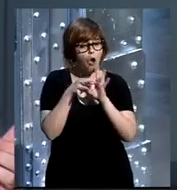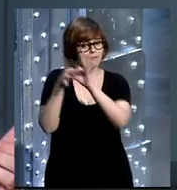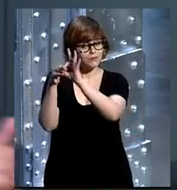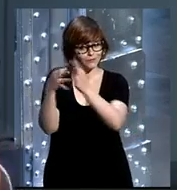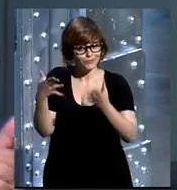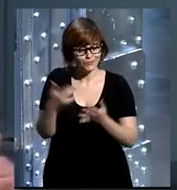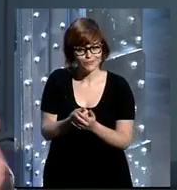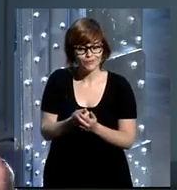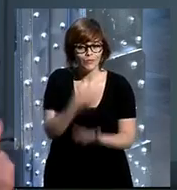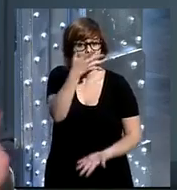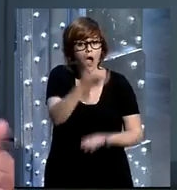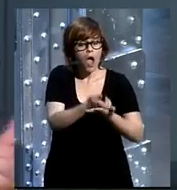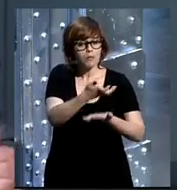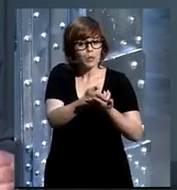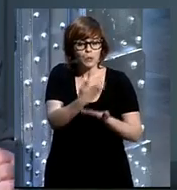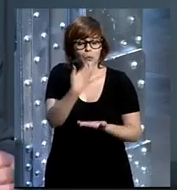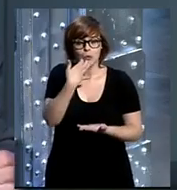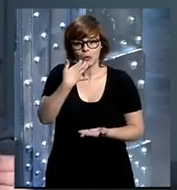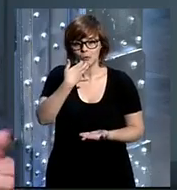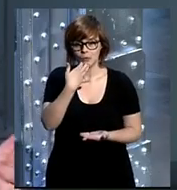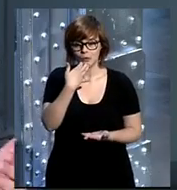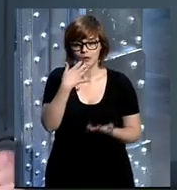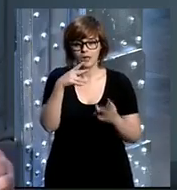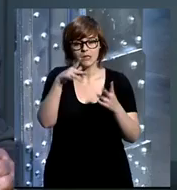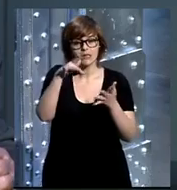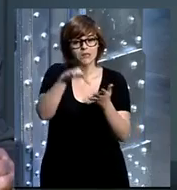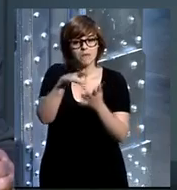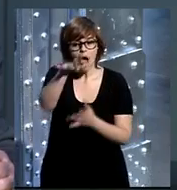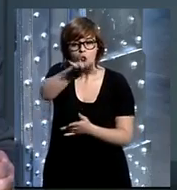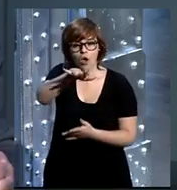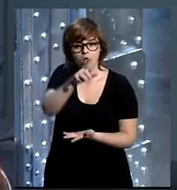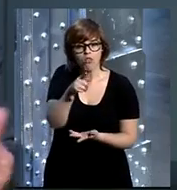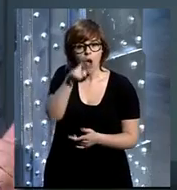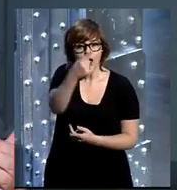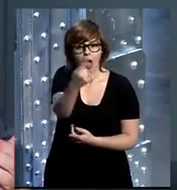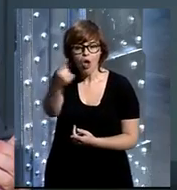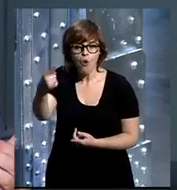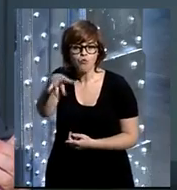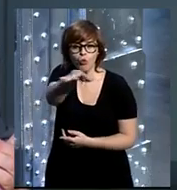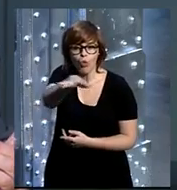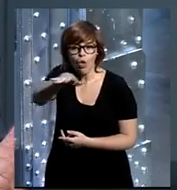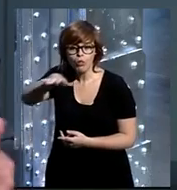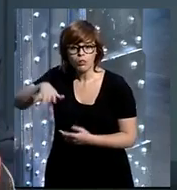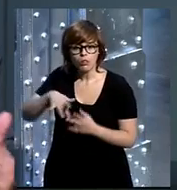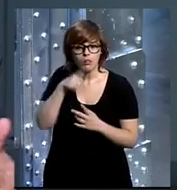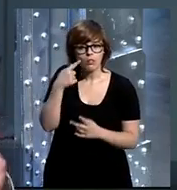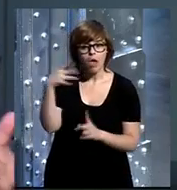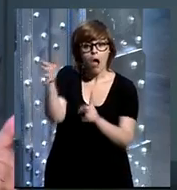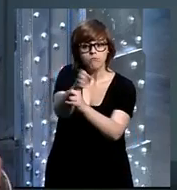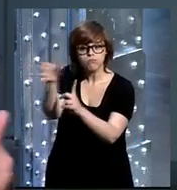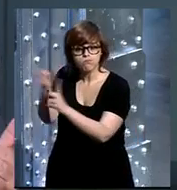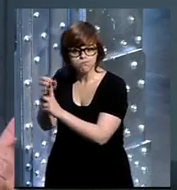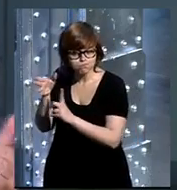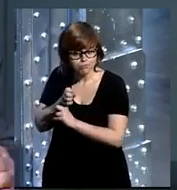aplicaciones que permiten el rastreo de las localizaciones? ¿Qué pasa con...? En definitiva,